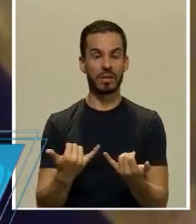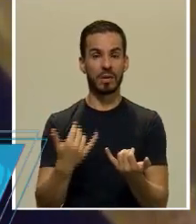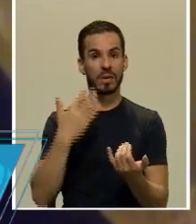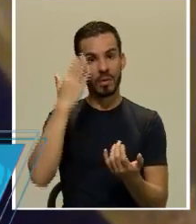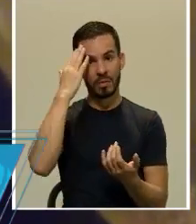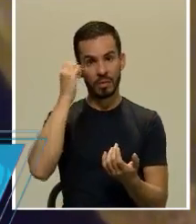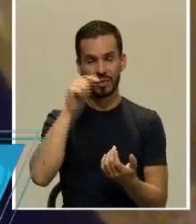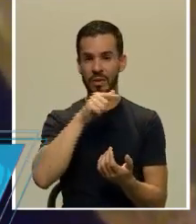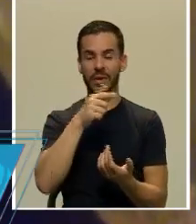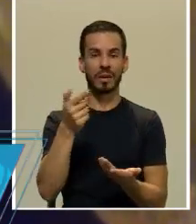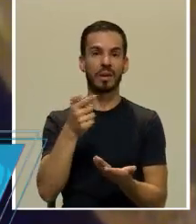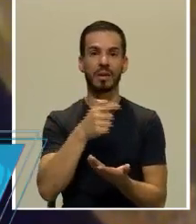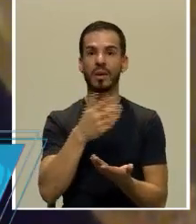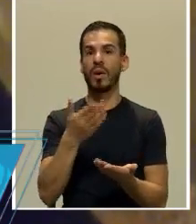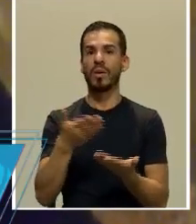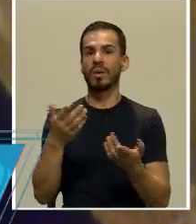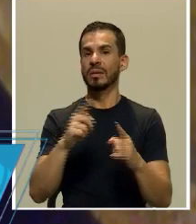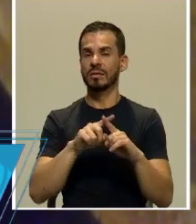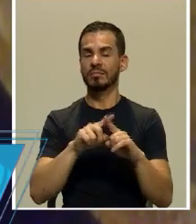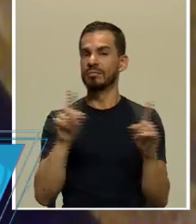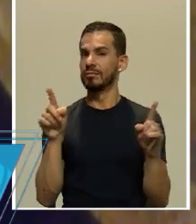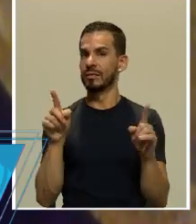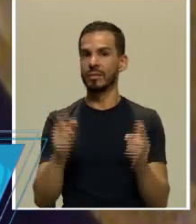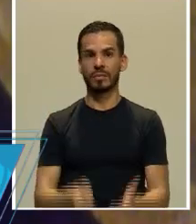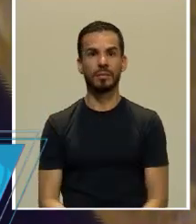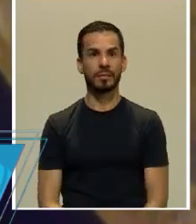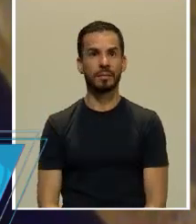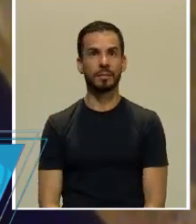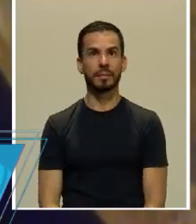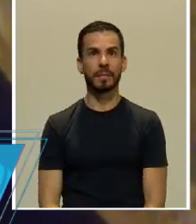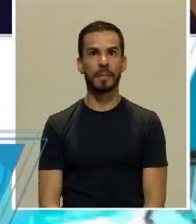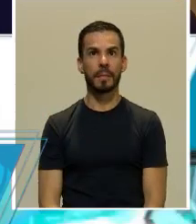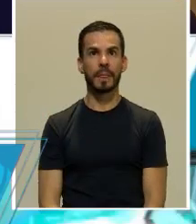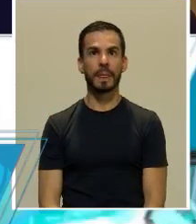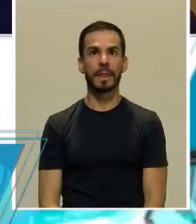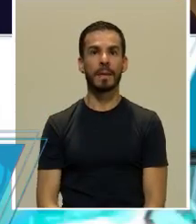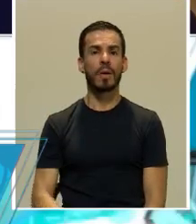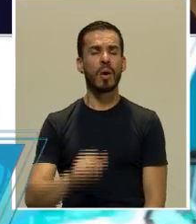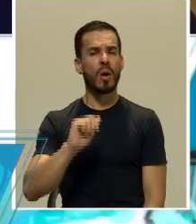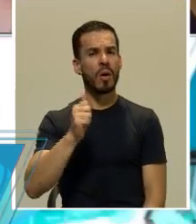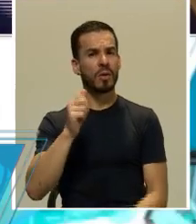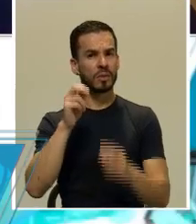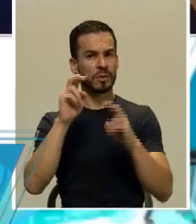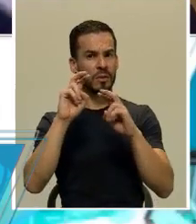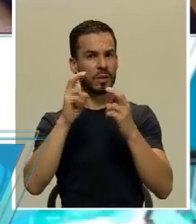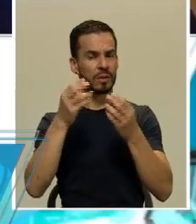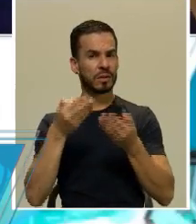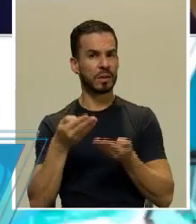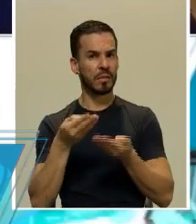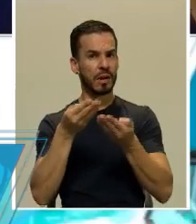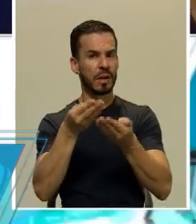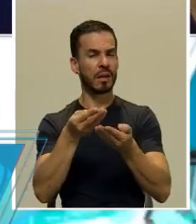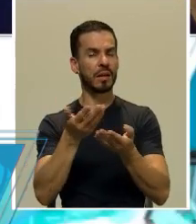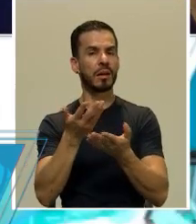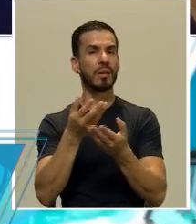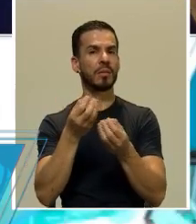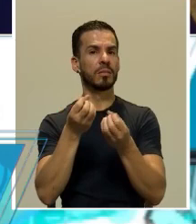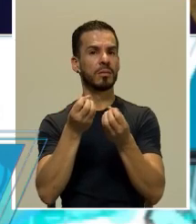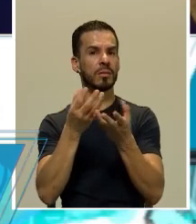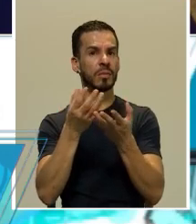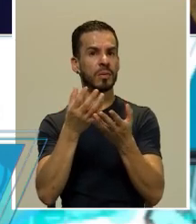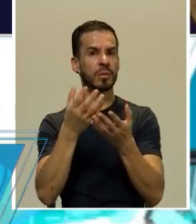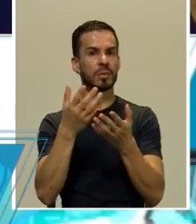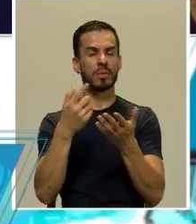actualmente porque son cosas completamente distintas. Otro de los temas que ha generado